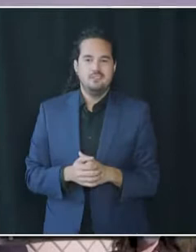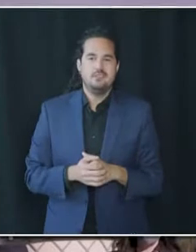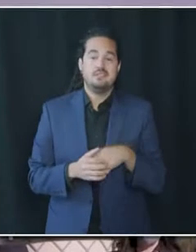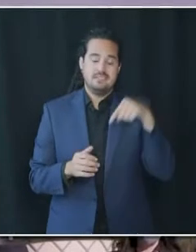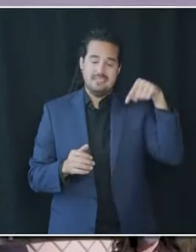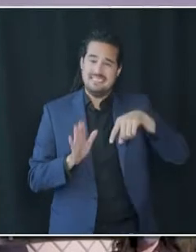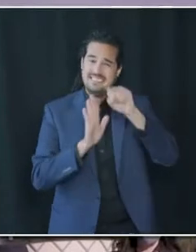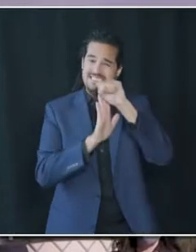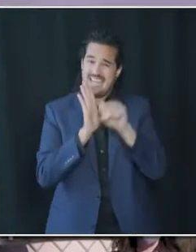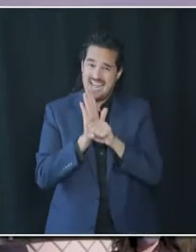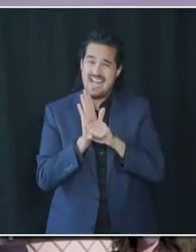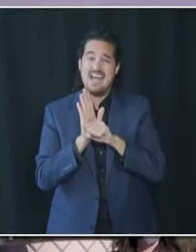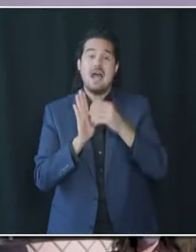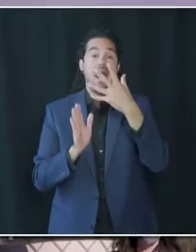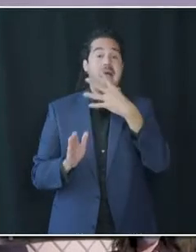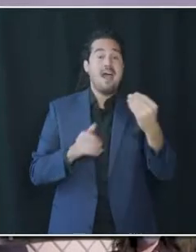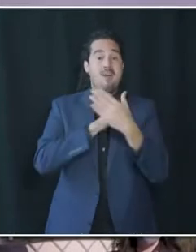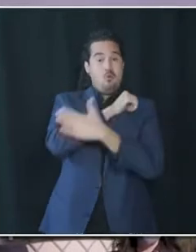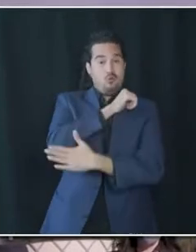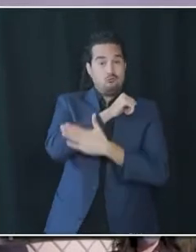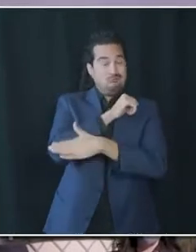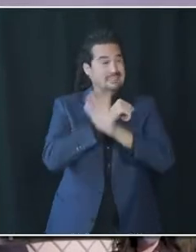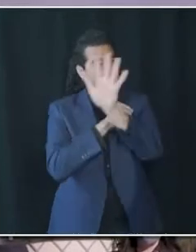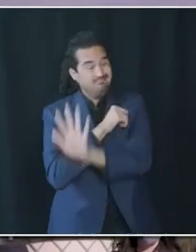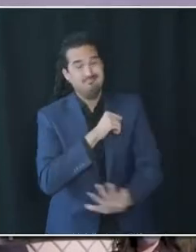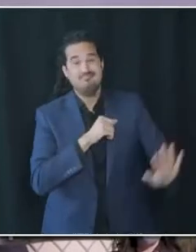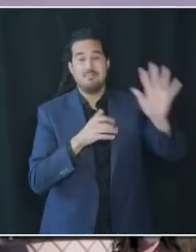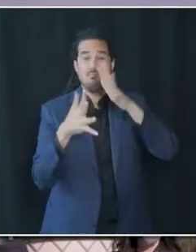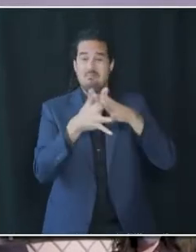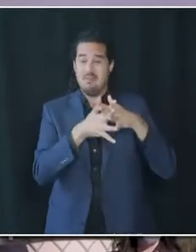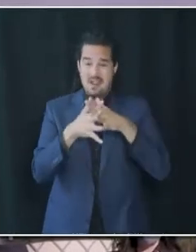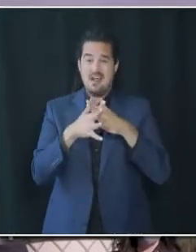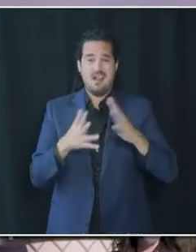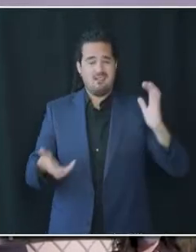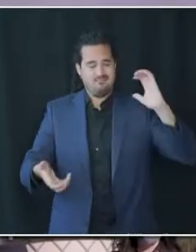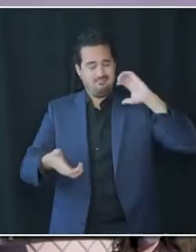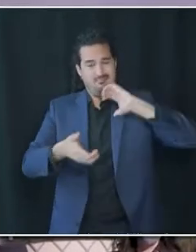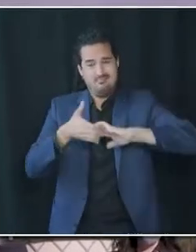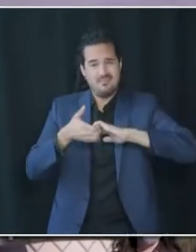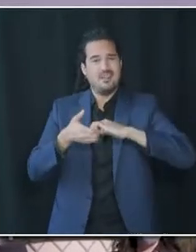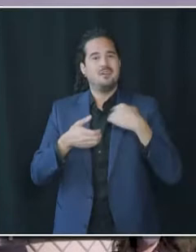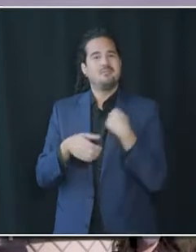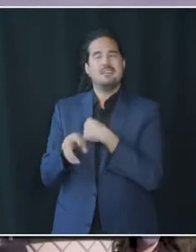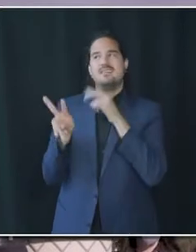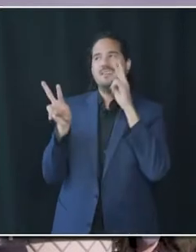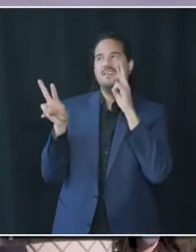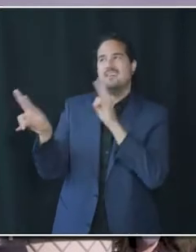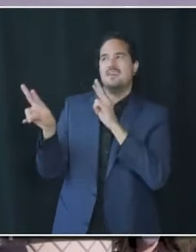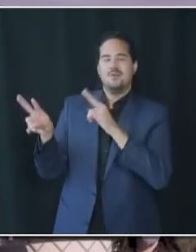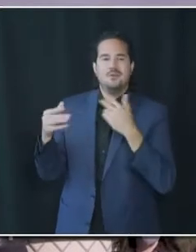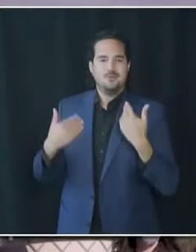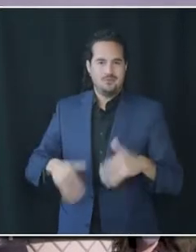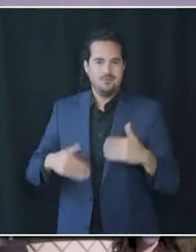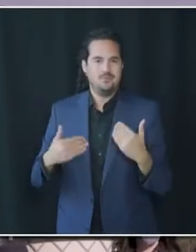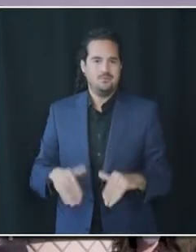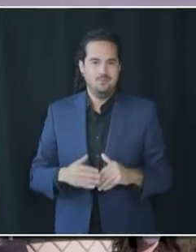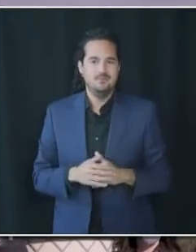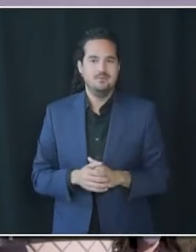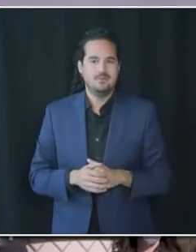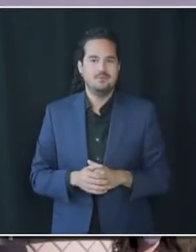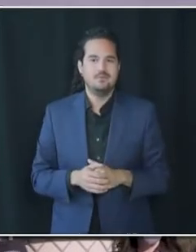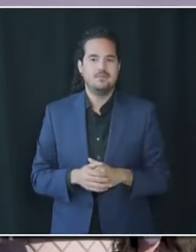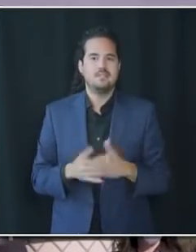como estado y como nación y es un día que anticipamos ver con muchas